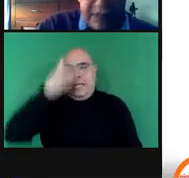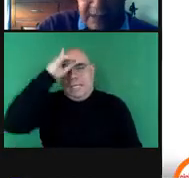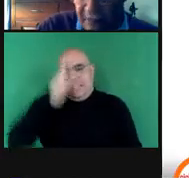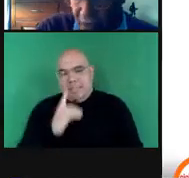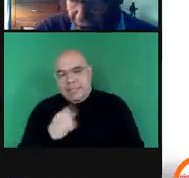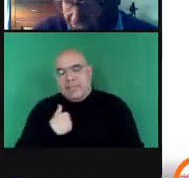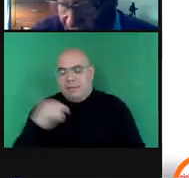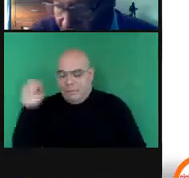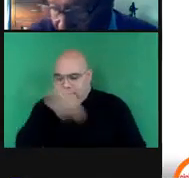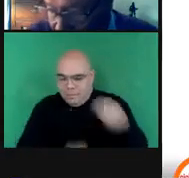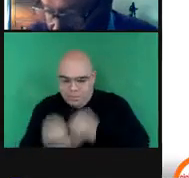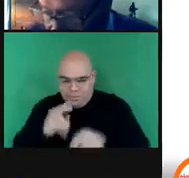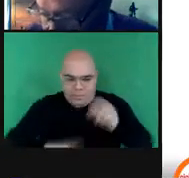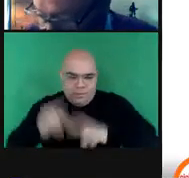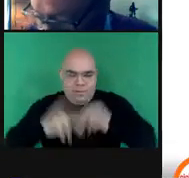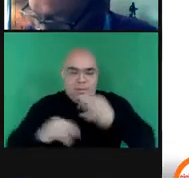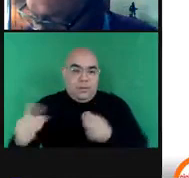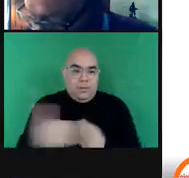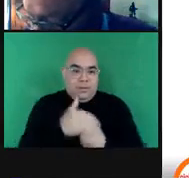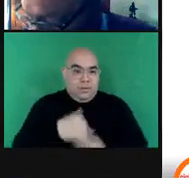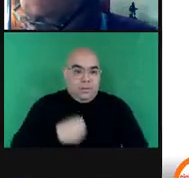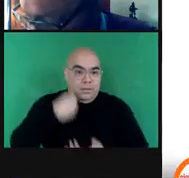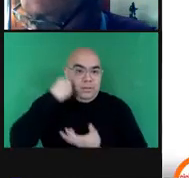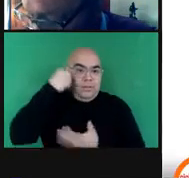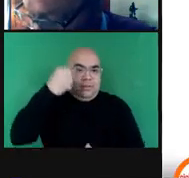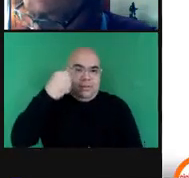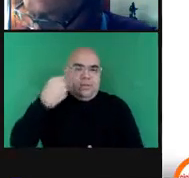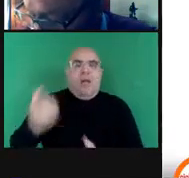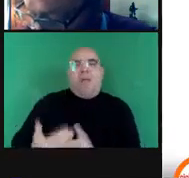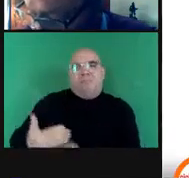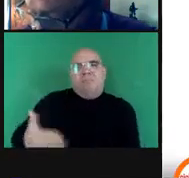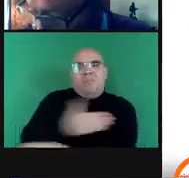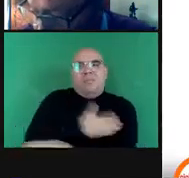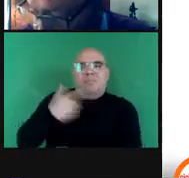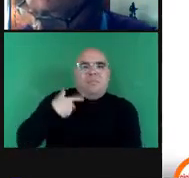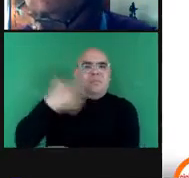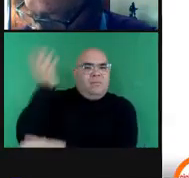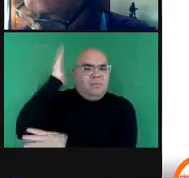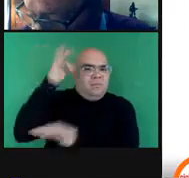creando patrimonio, como ya lo hablaba anteriormente